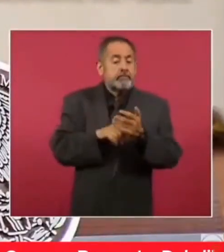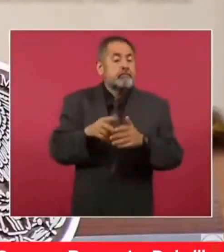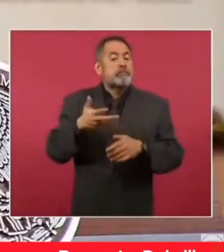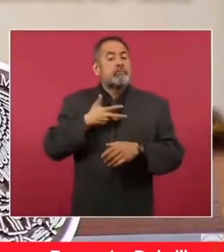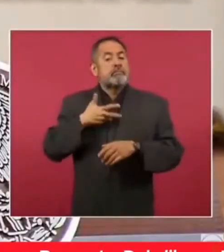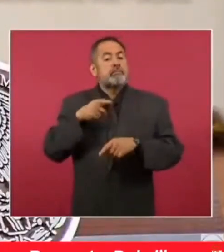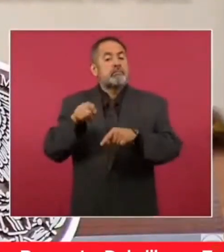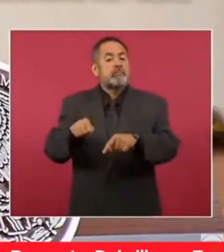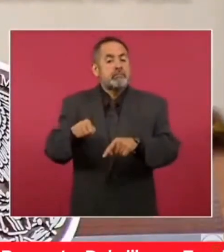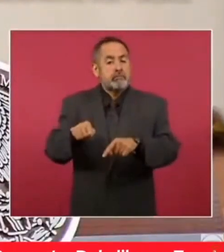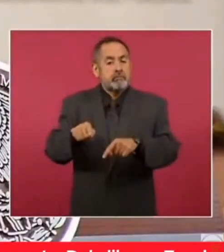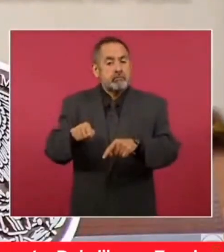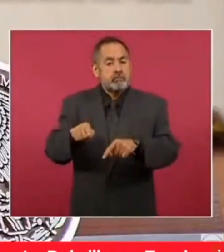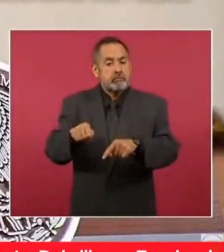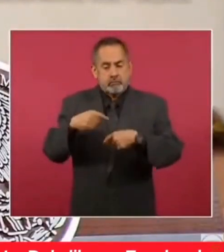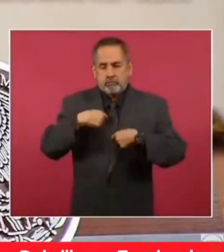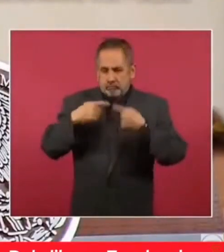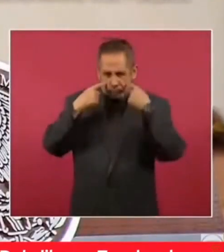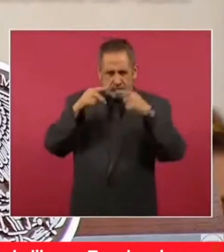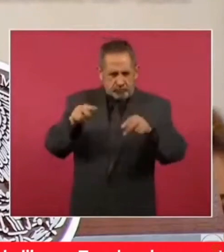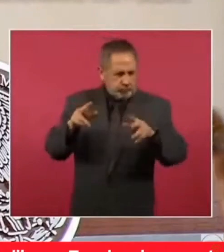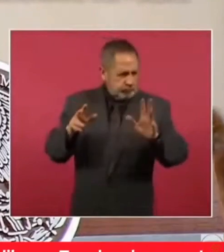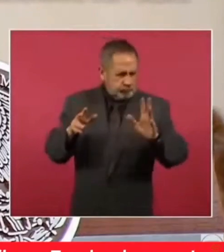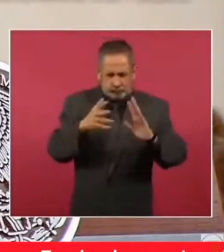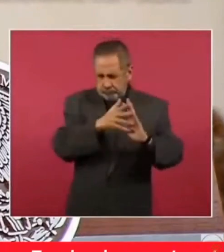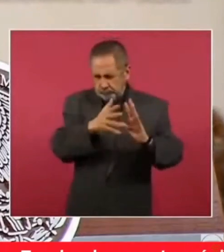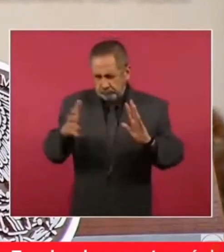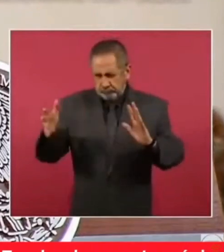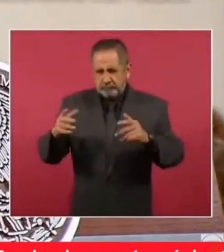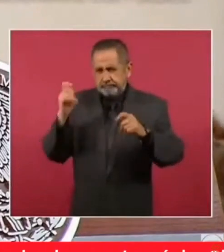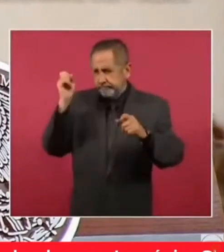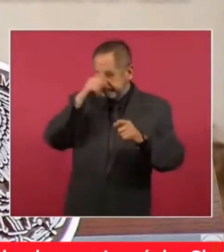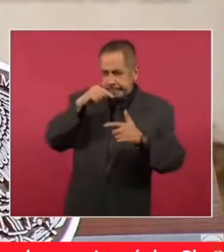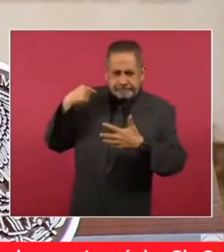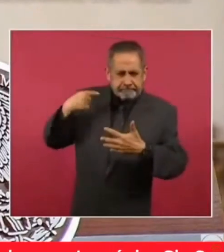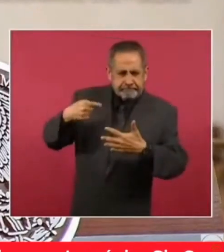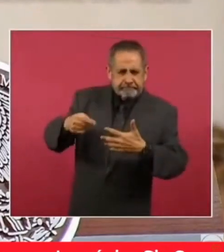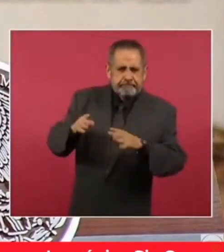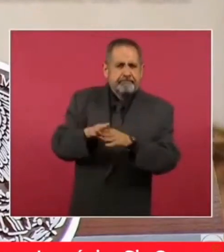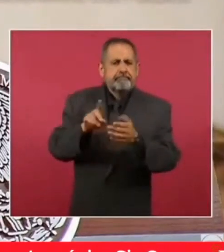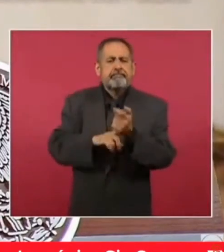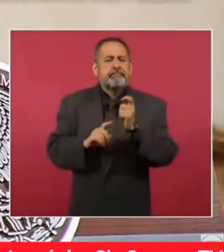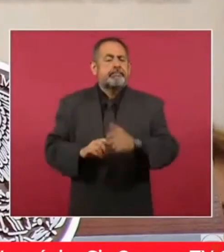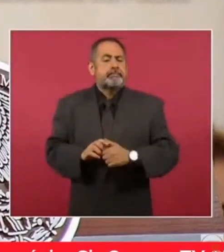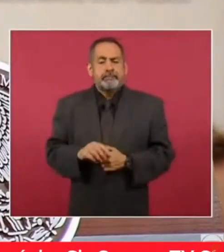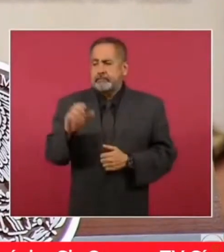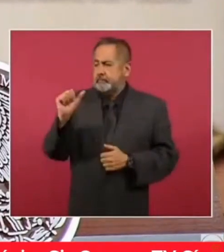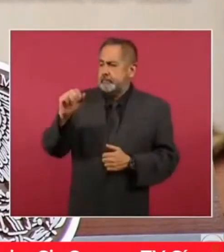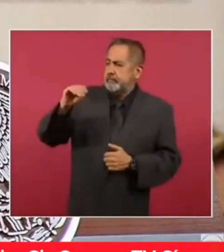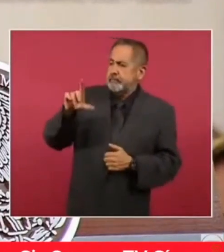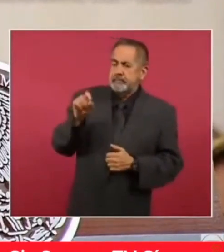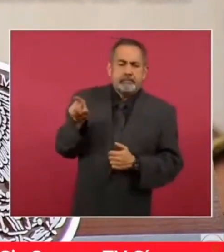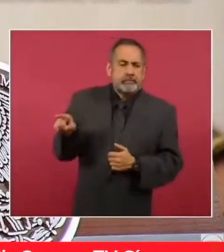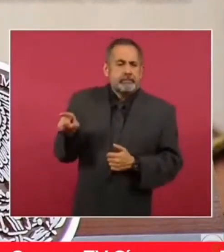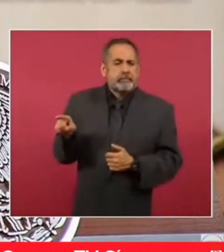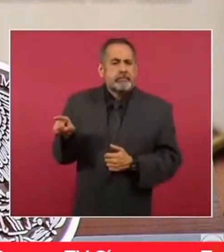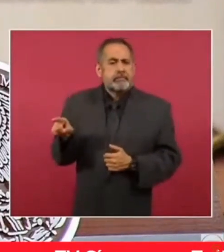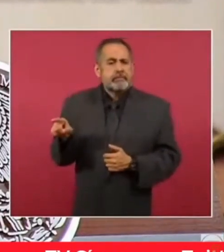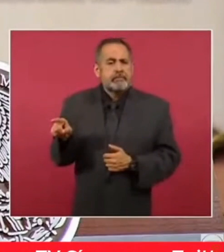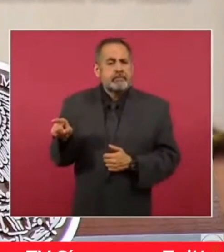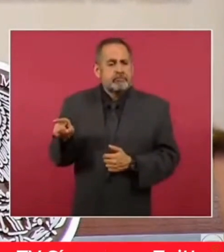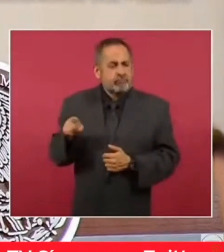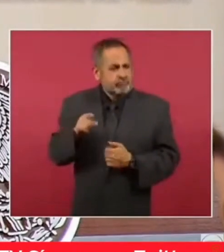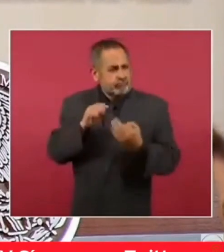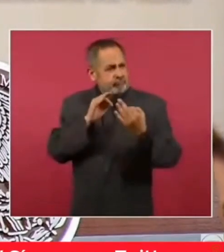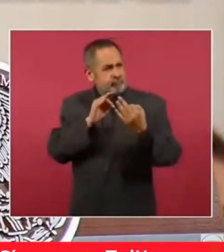Teníamos, cuando yo veo, ¿no?, después de todos estos retos, y cómo Andrés Manuel